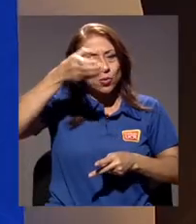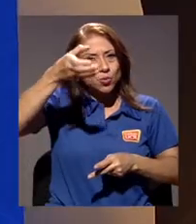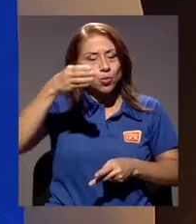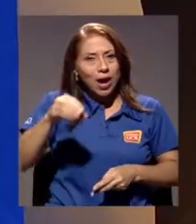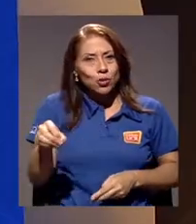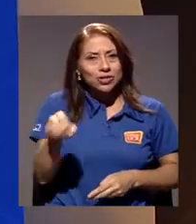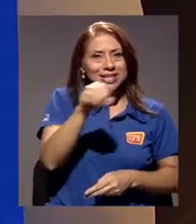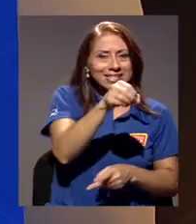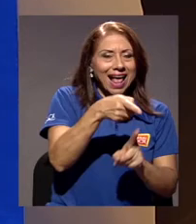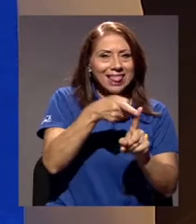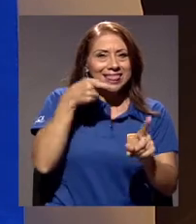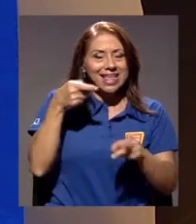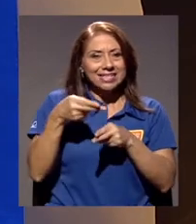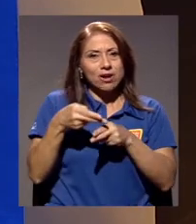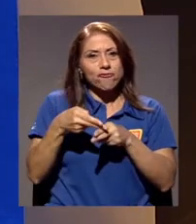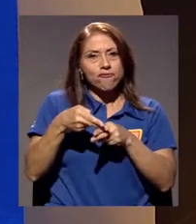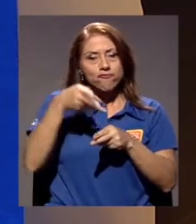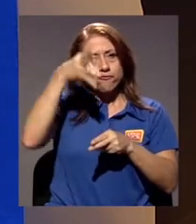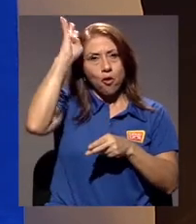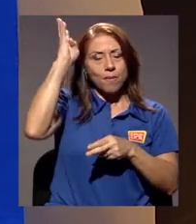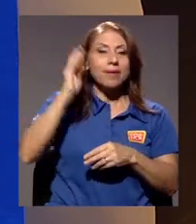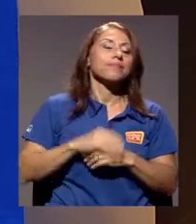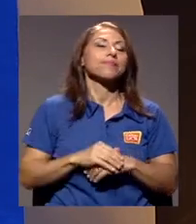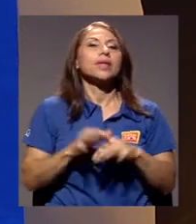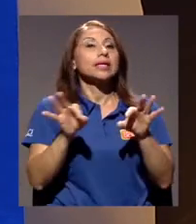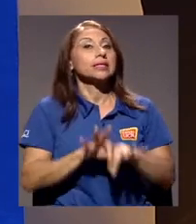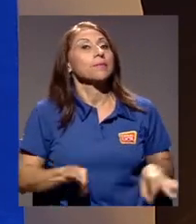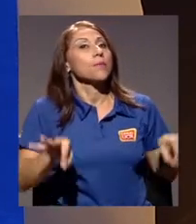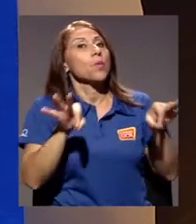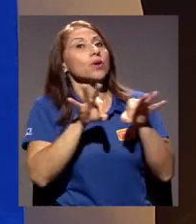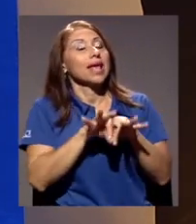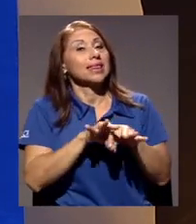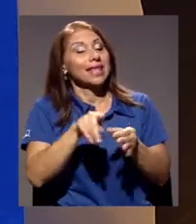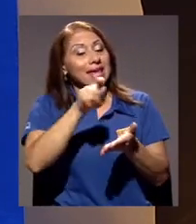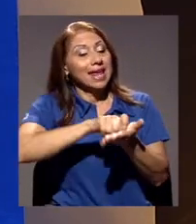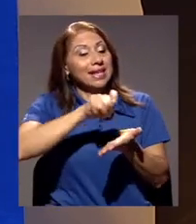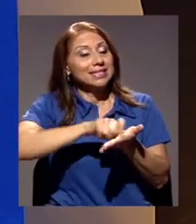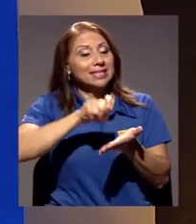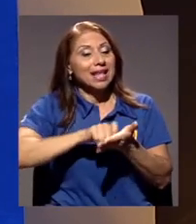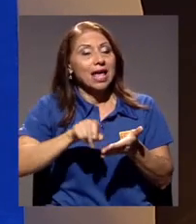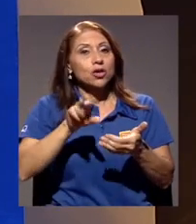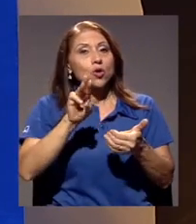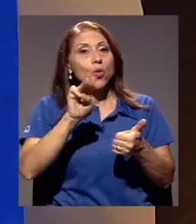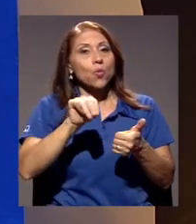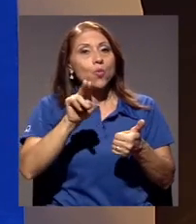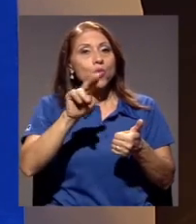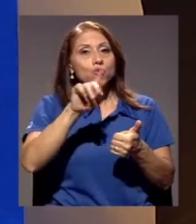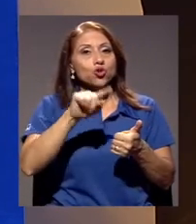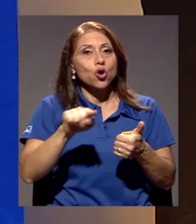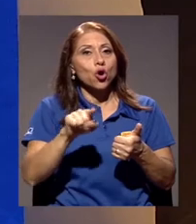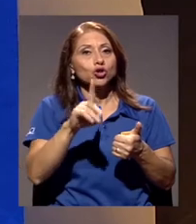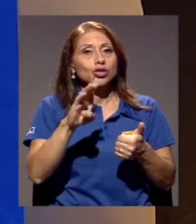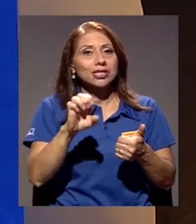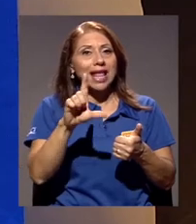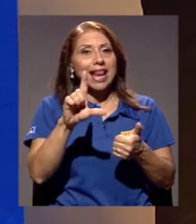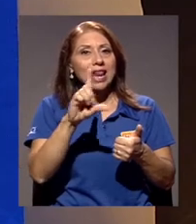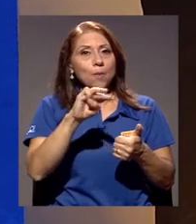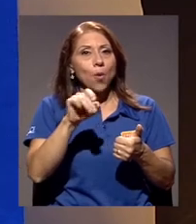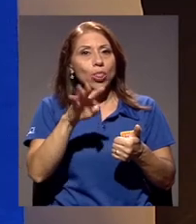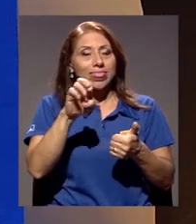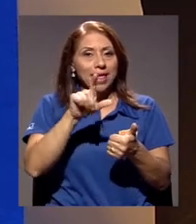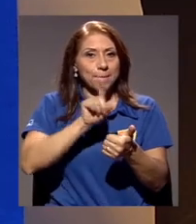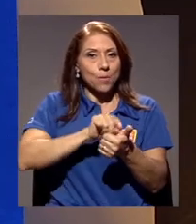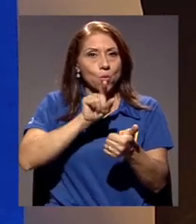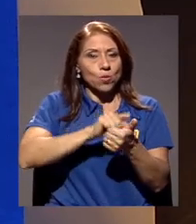interesante subrayar que tanto el ensayo de muñoz del monte publicado en madrid como el de